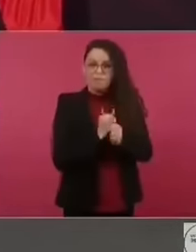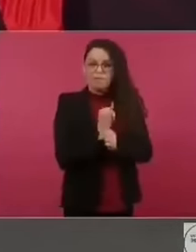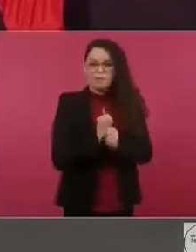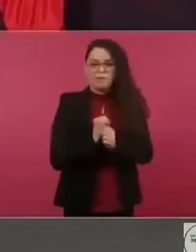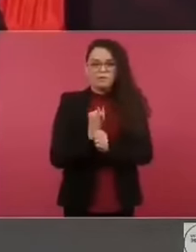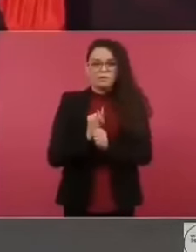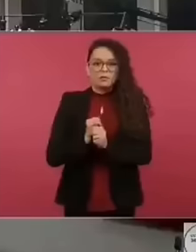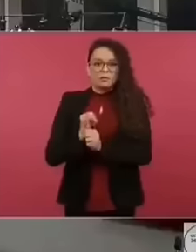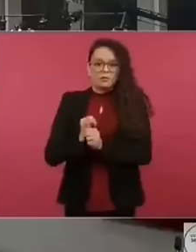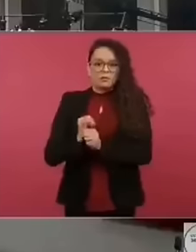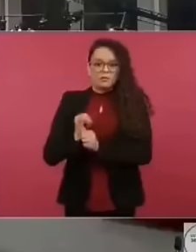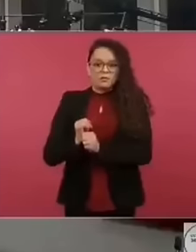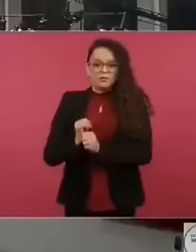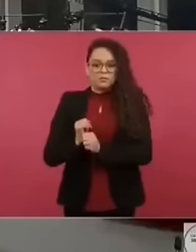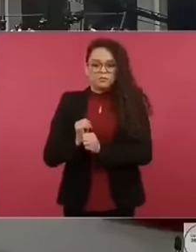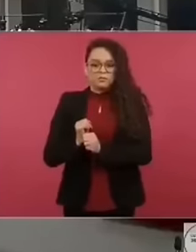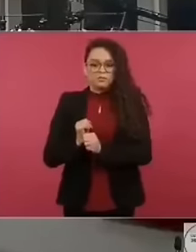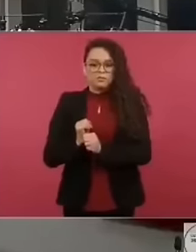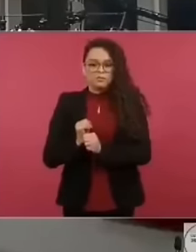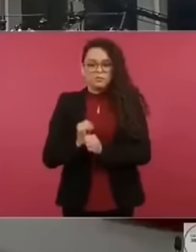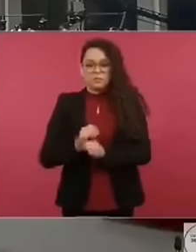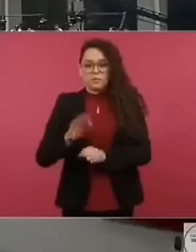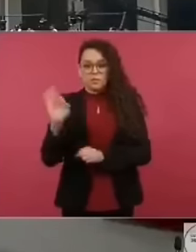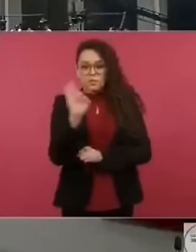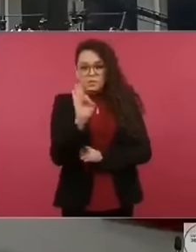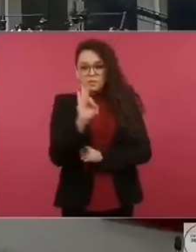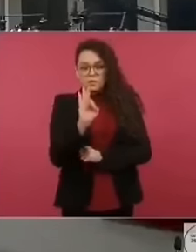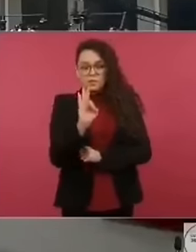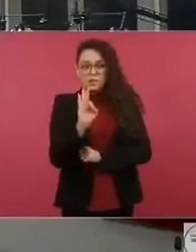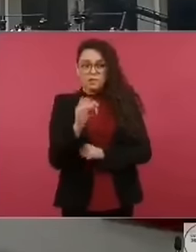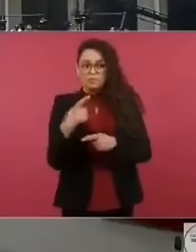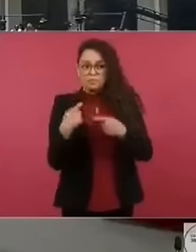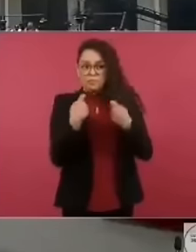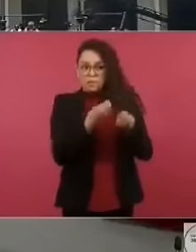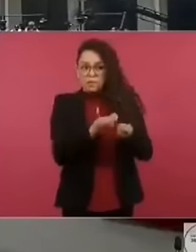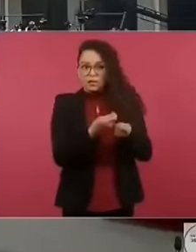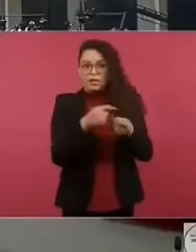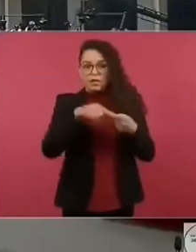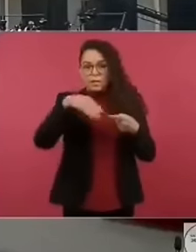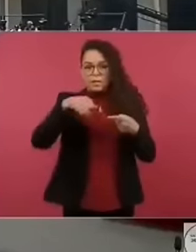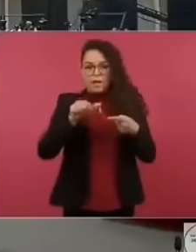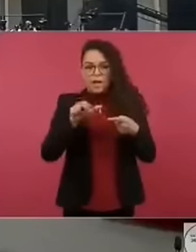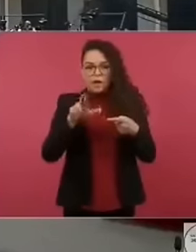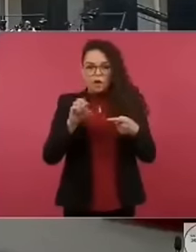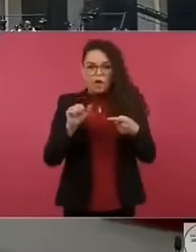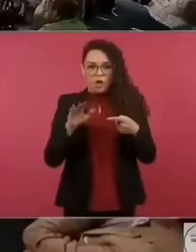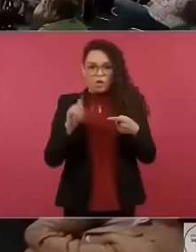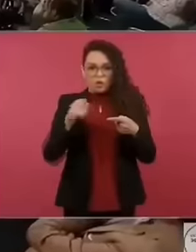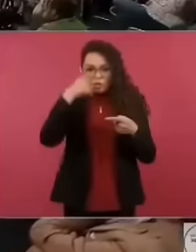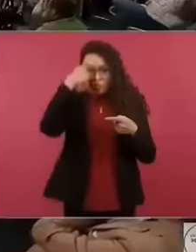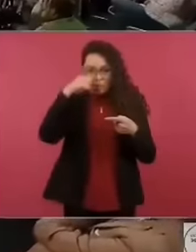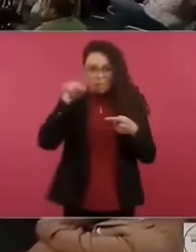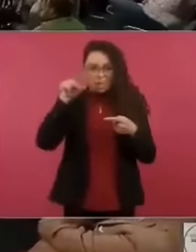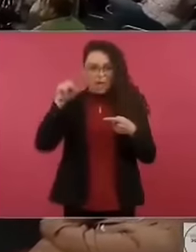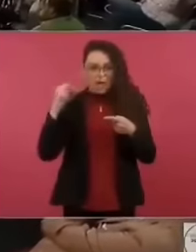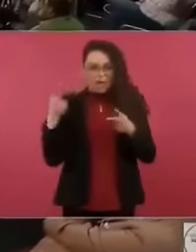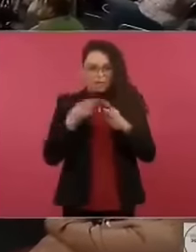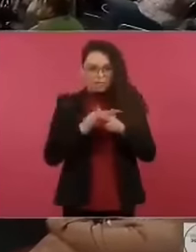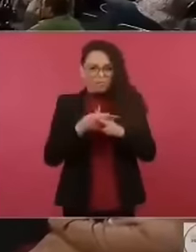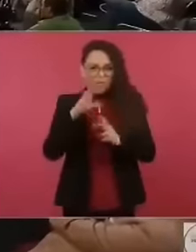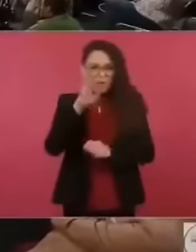tener la posibilidad aplicaría esta ley para Mario Aburto, en el caso Colosio, o para Israel Vallarta, torturado